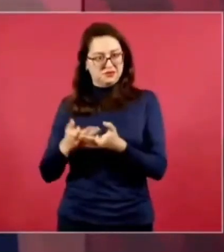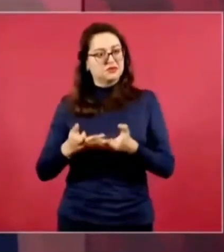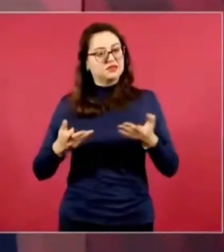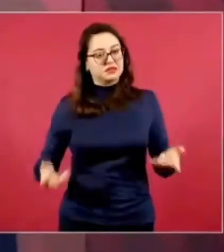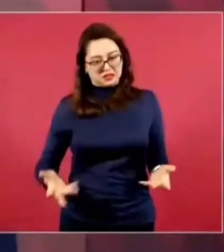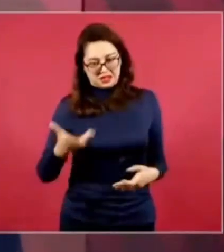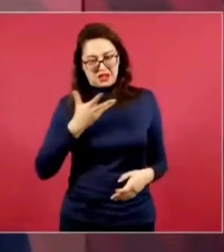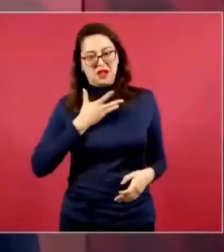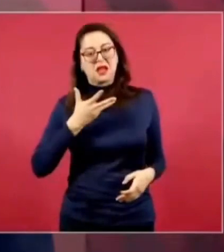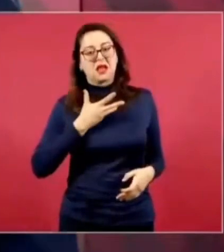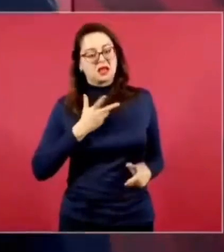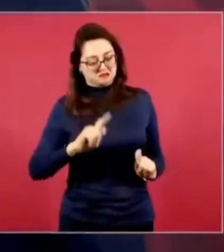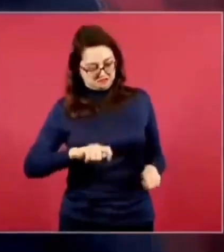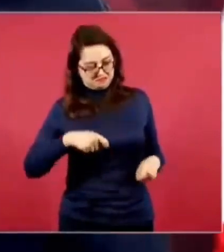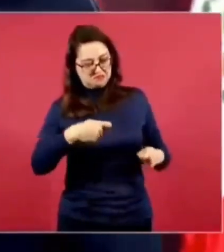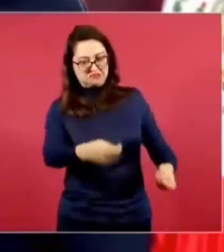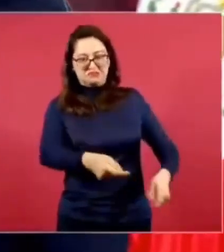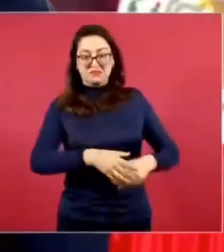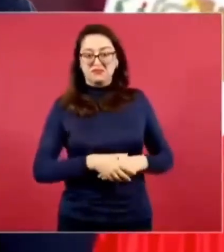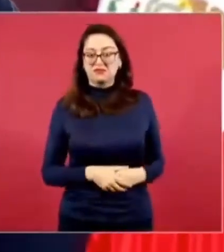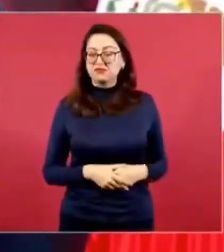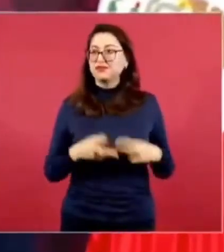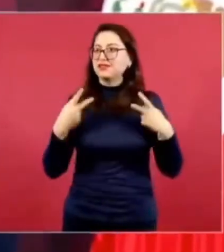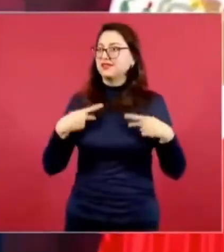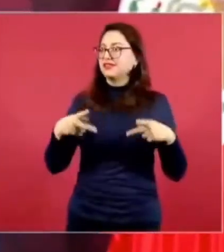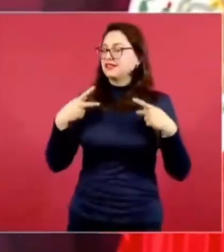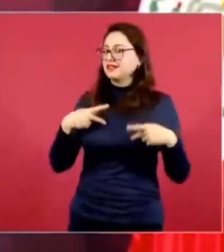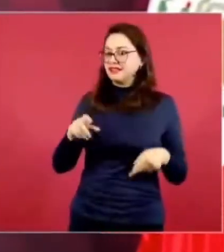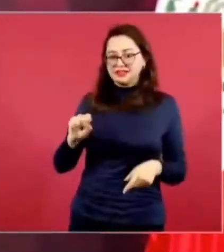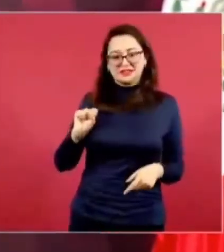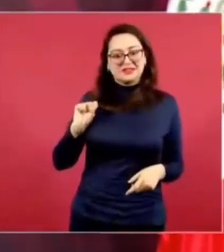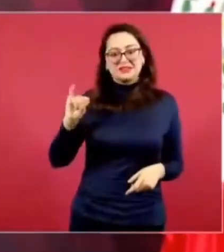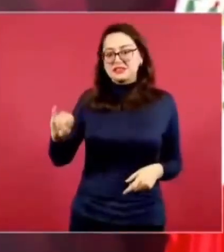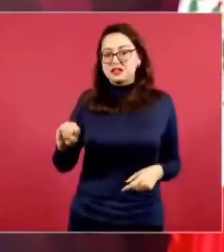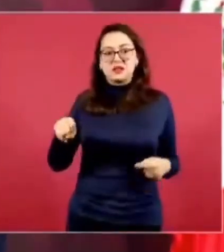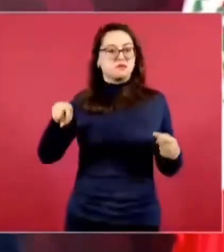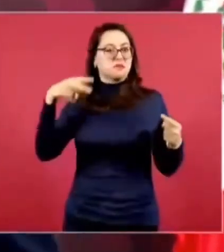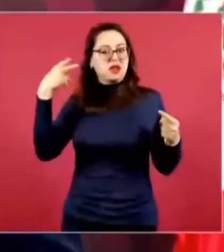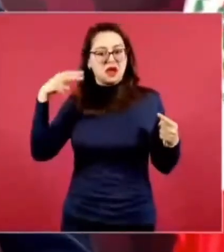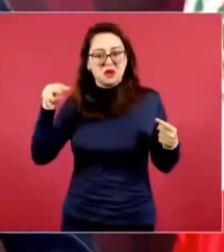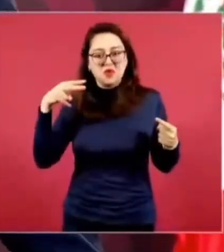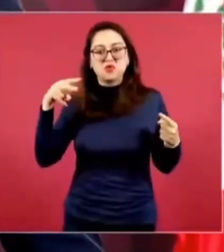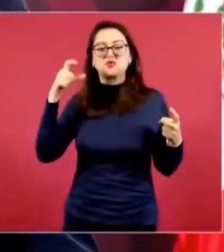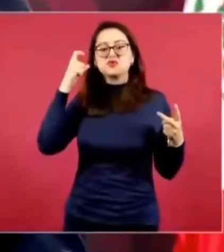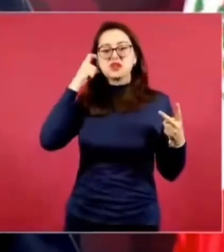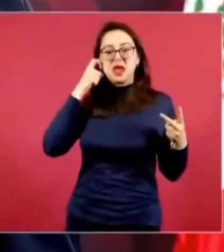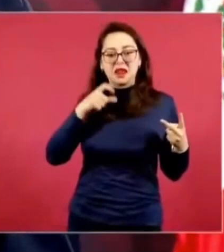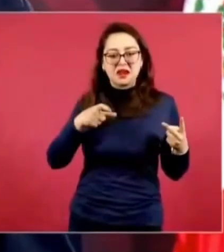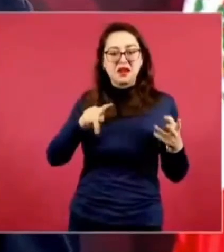veracruzanos hay guerrerenses hay de